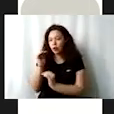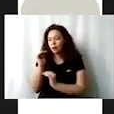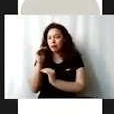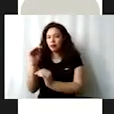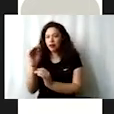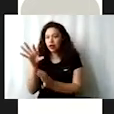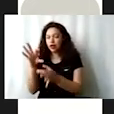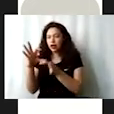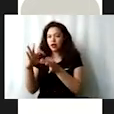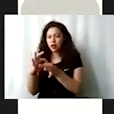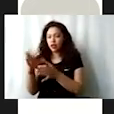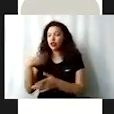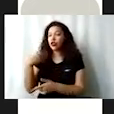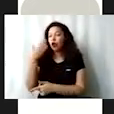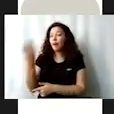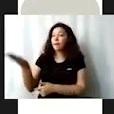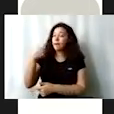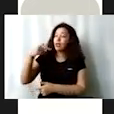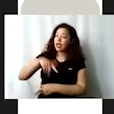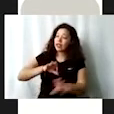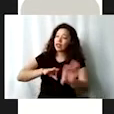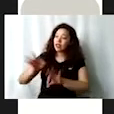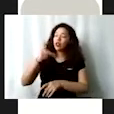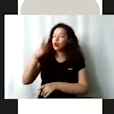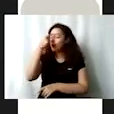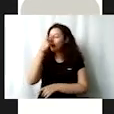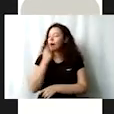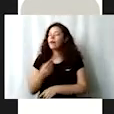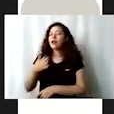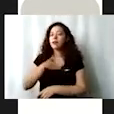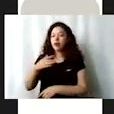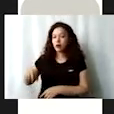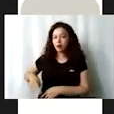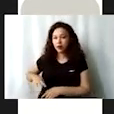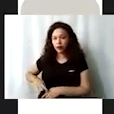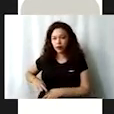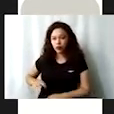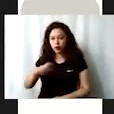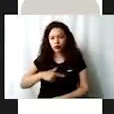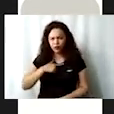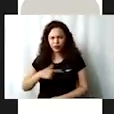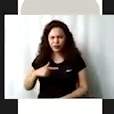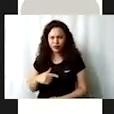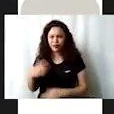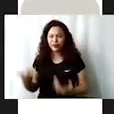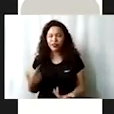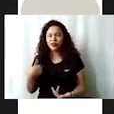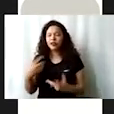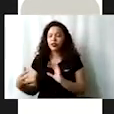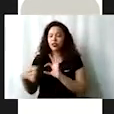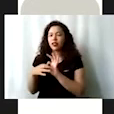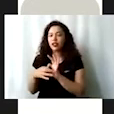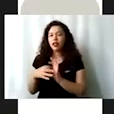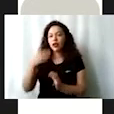yo lo estoy reclutando a mi empresa, a mi organización, ¿no? Y estos están vinculados con todos